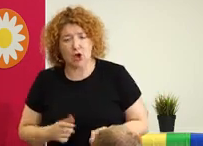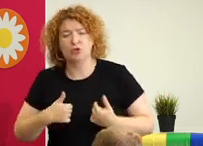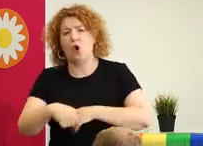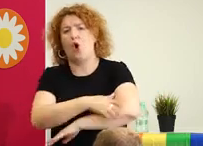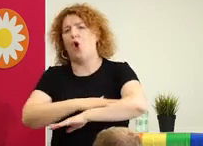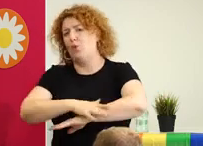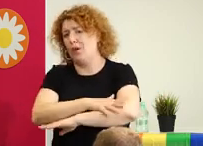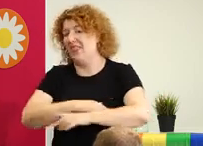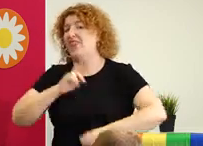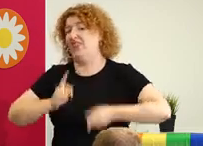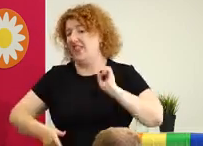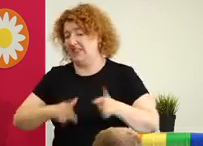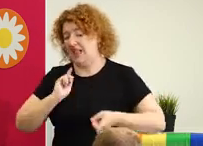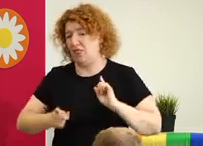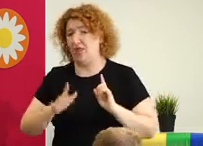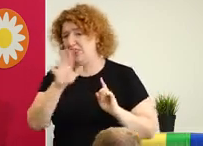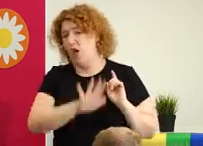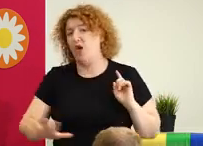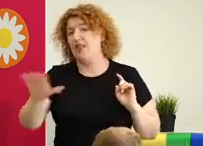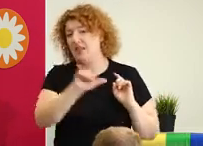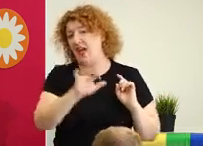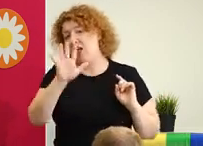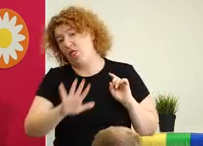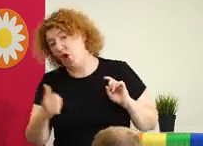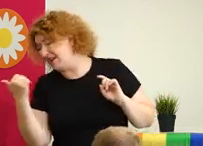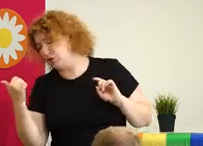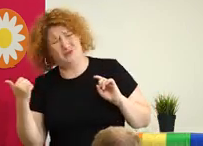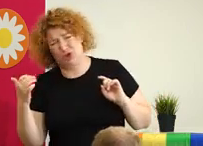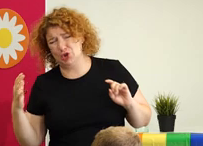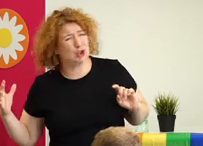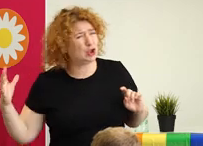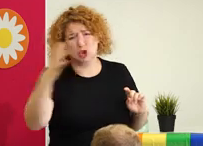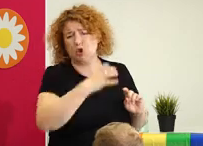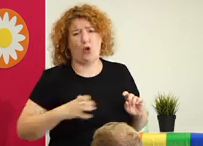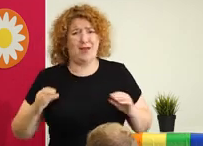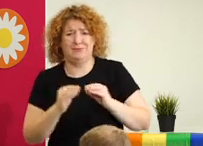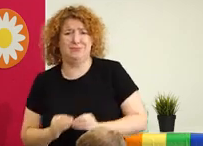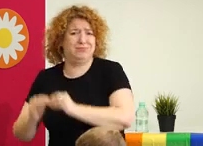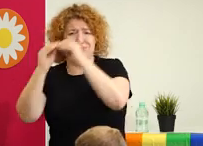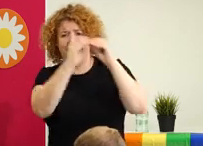gobiernos, las dictaduras de Occidente, de Oriente, todas coinciden en lo mismo.